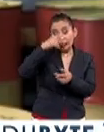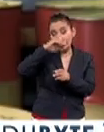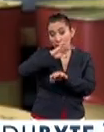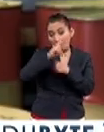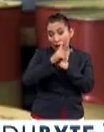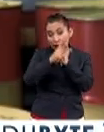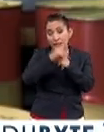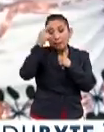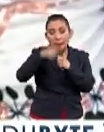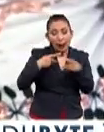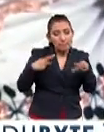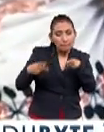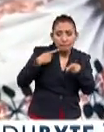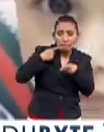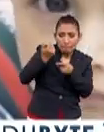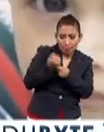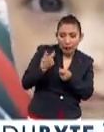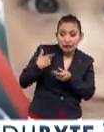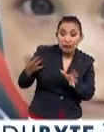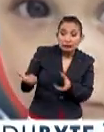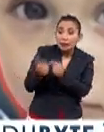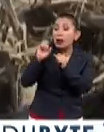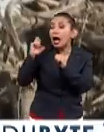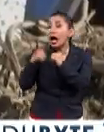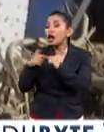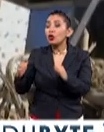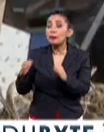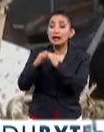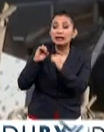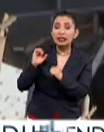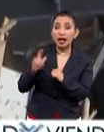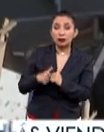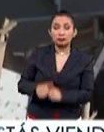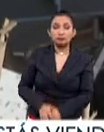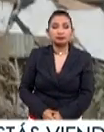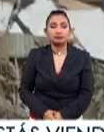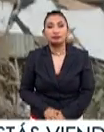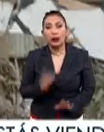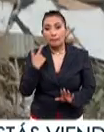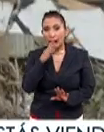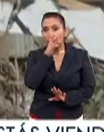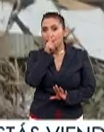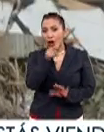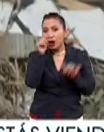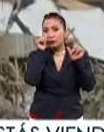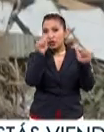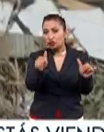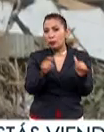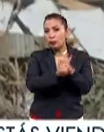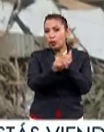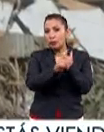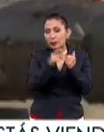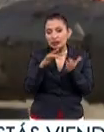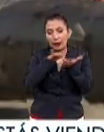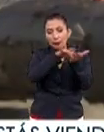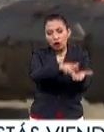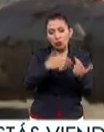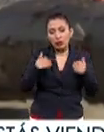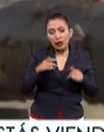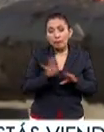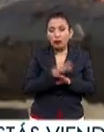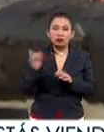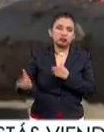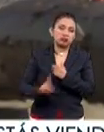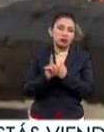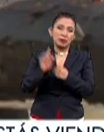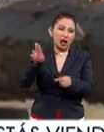nacional para desarrollar la capacidad de recuperación en caso de cualquier crisis. Para una mejor atención a las crisis humanitarias provocadas por